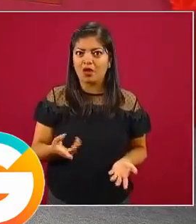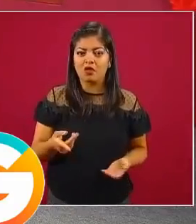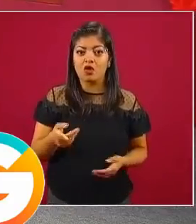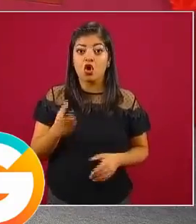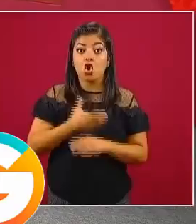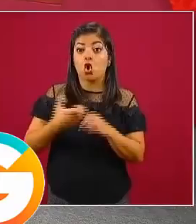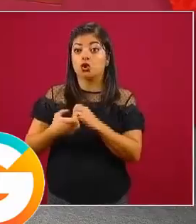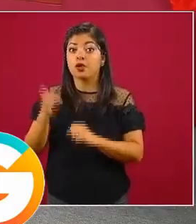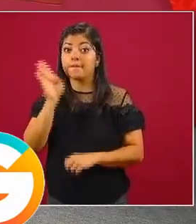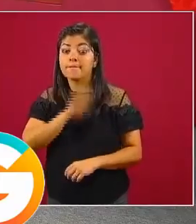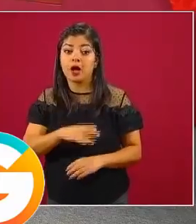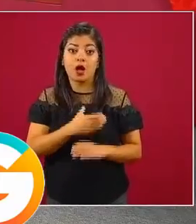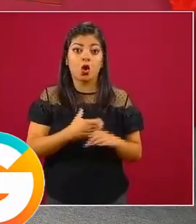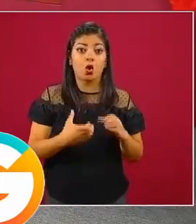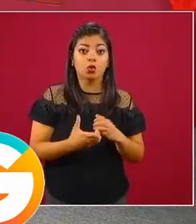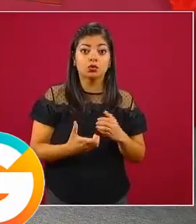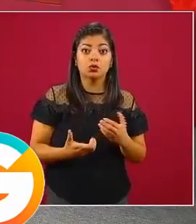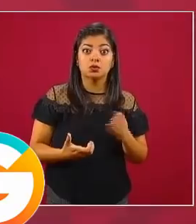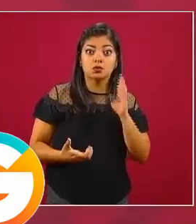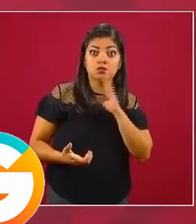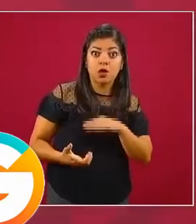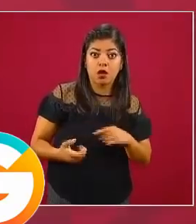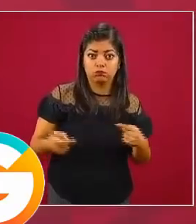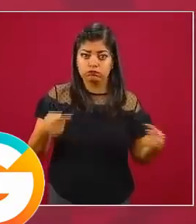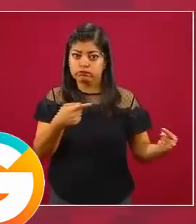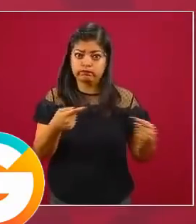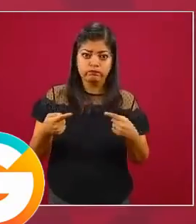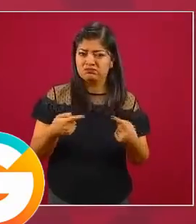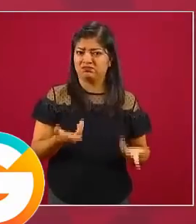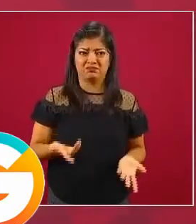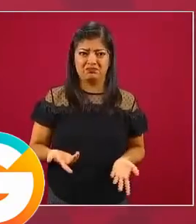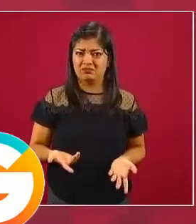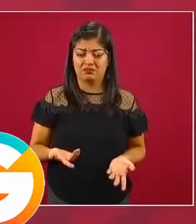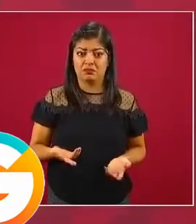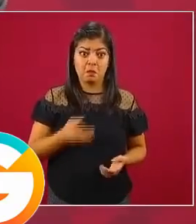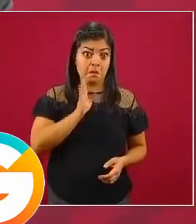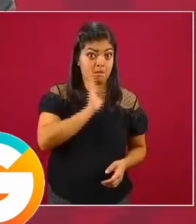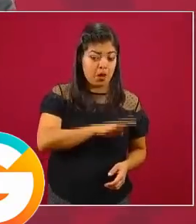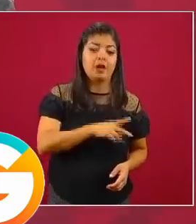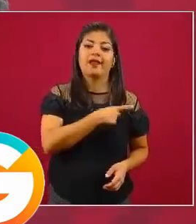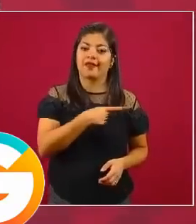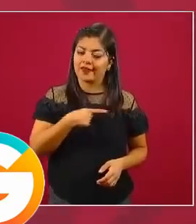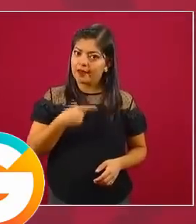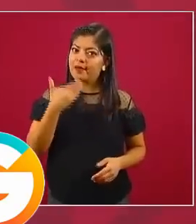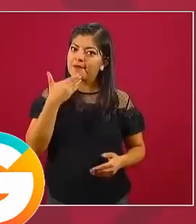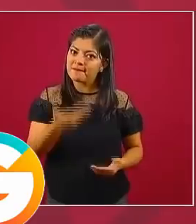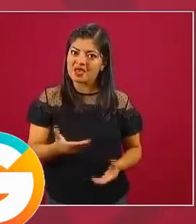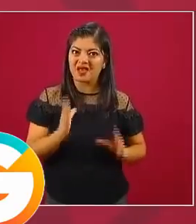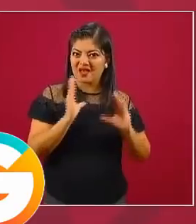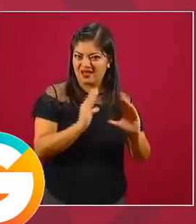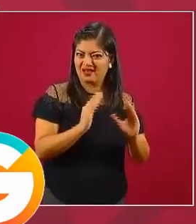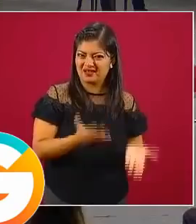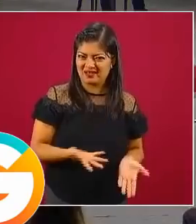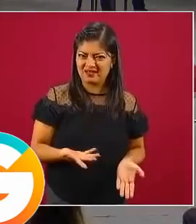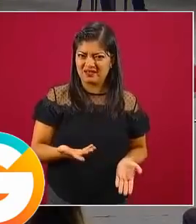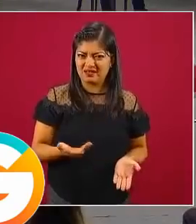El mal hay que enfrentarlo haciendo el bien. Entonces, no vamos a variar en eso.